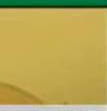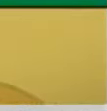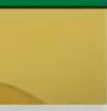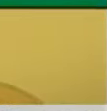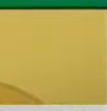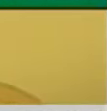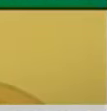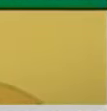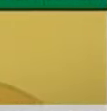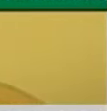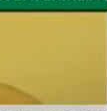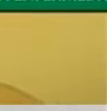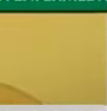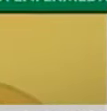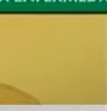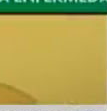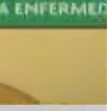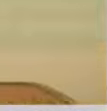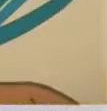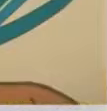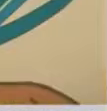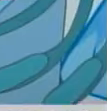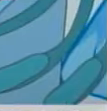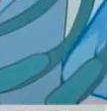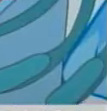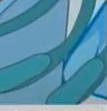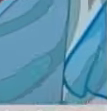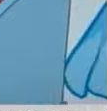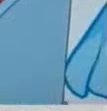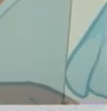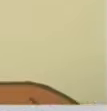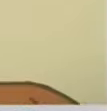Con el tratamiento adecuado y la enfermedad controlada.